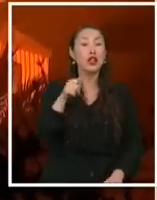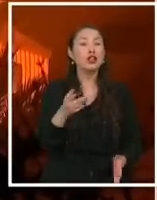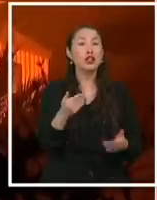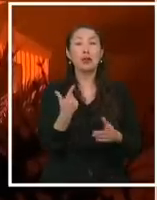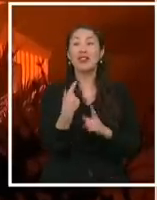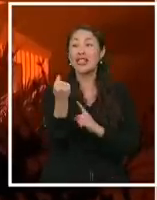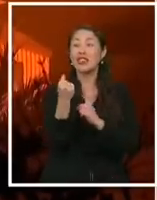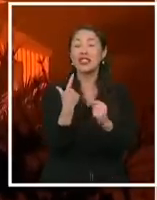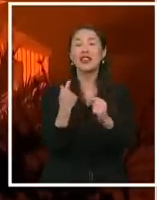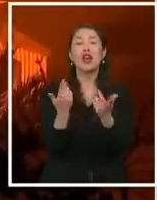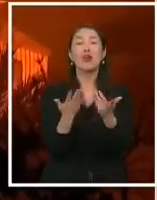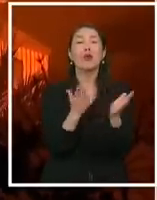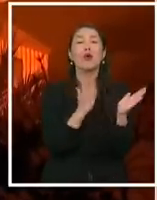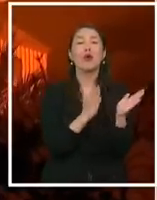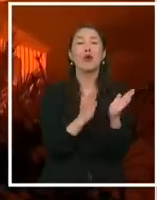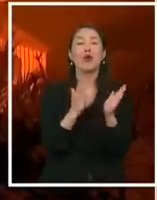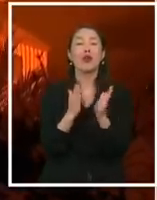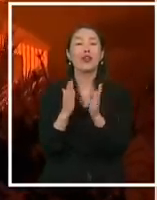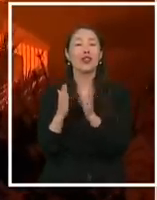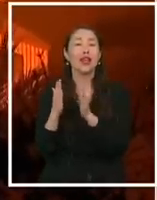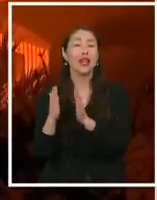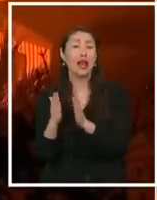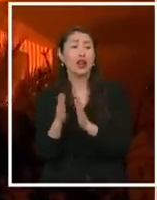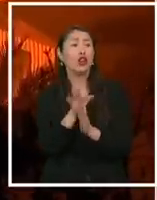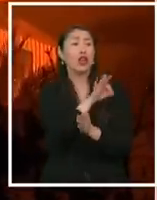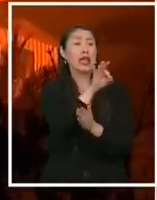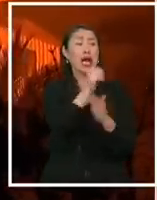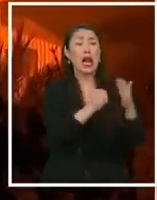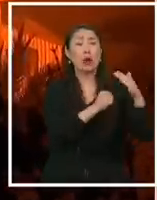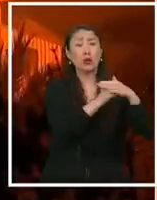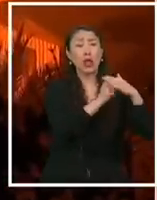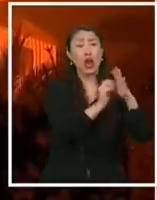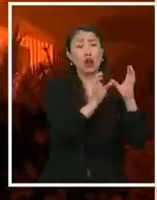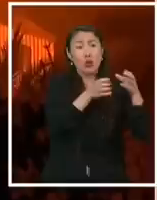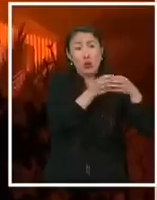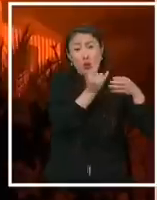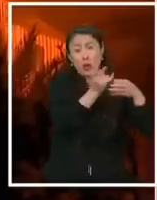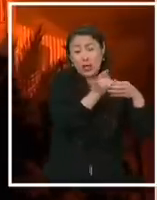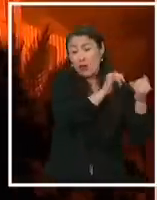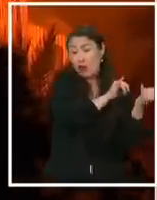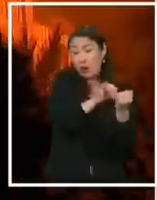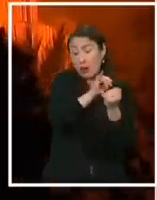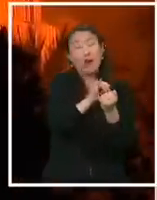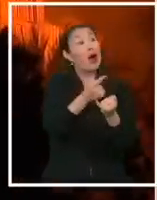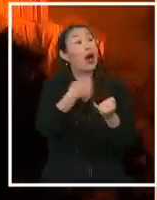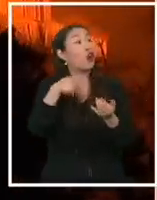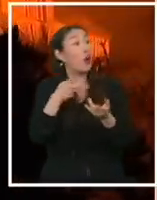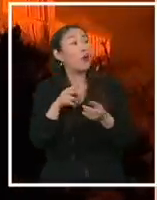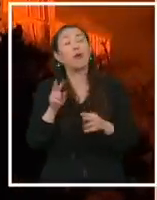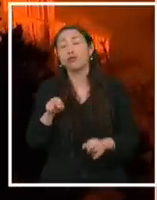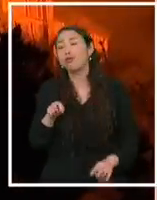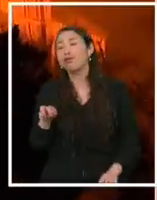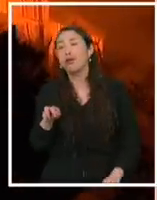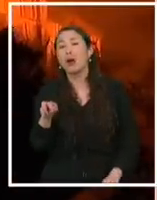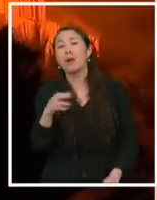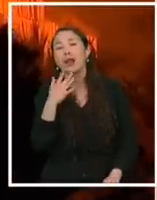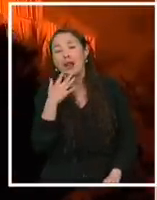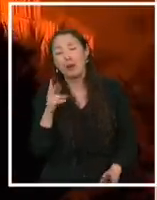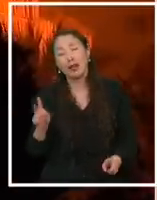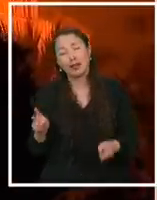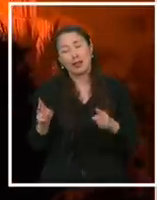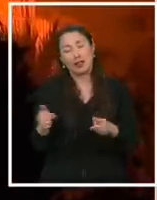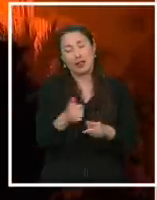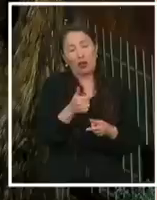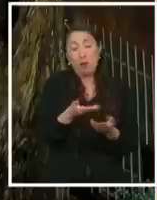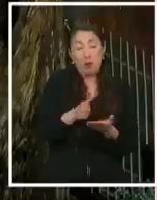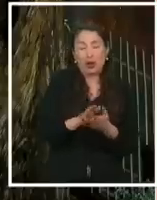ordenada, básicamente obedeciendo las instrucciones que entregan los organismos de emergencia, para no lamentar pérdida de vidas. Gobernador, cuando